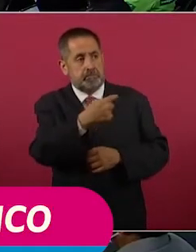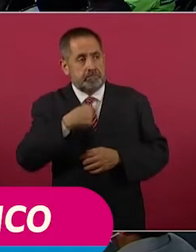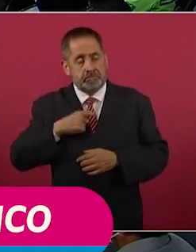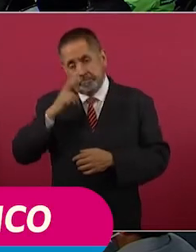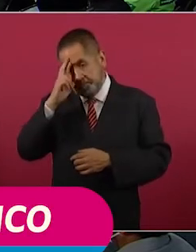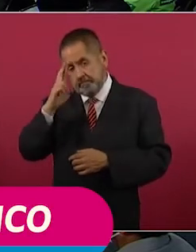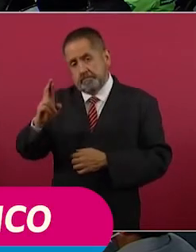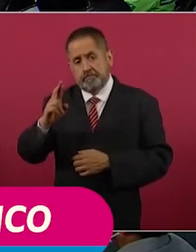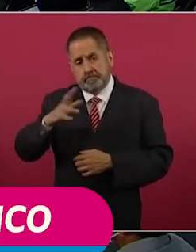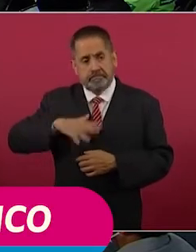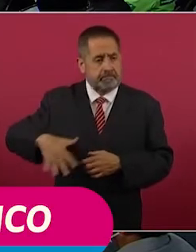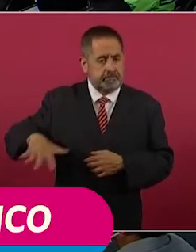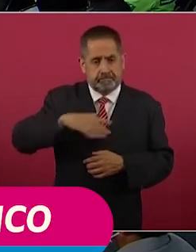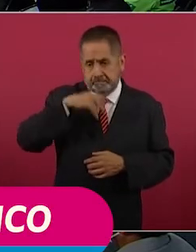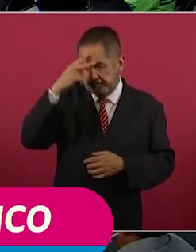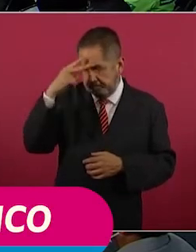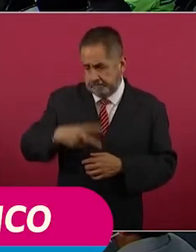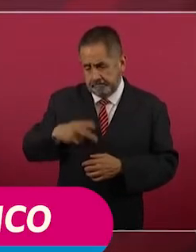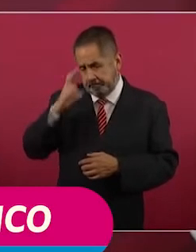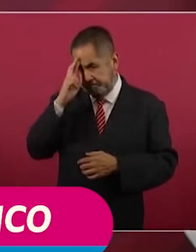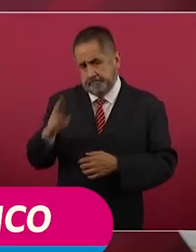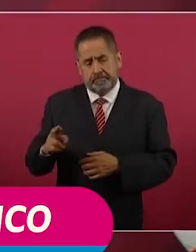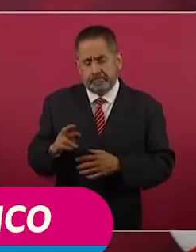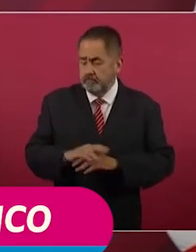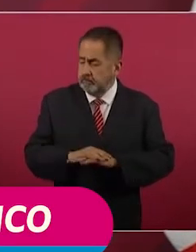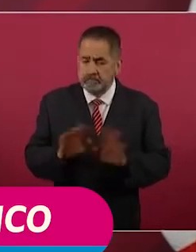nuestra soberanía,